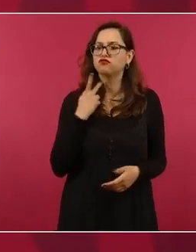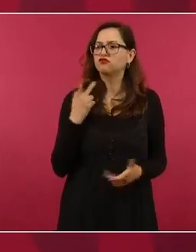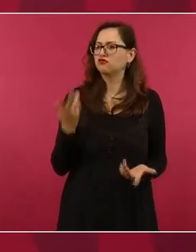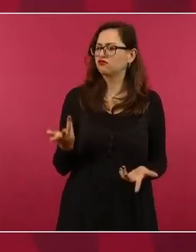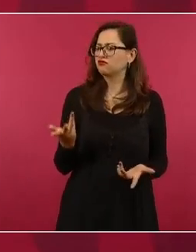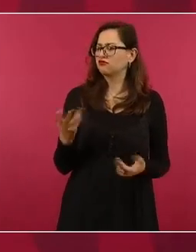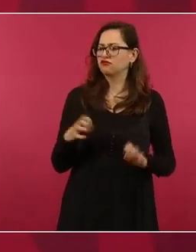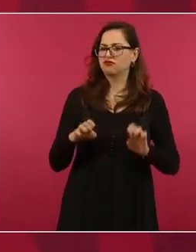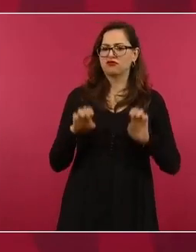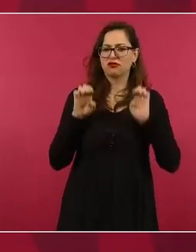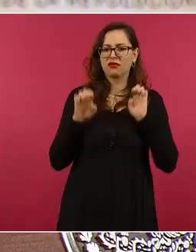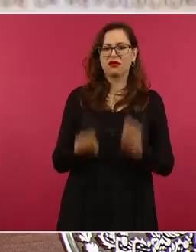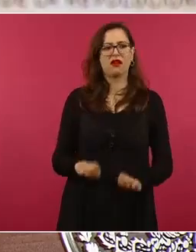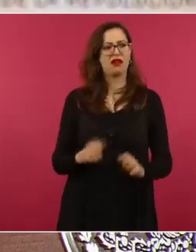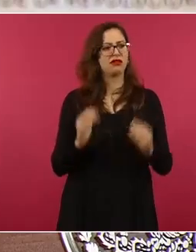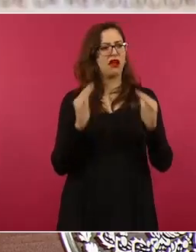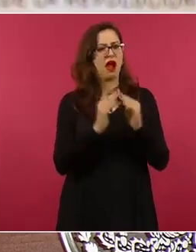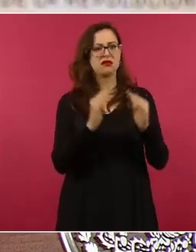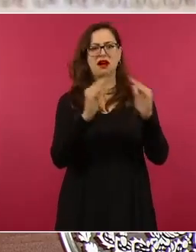en el extranjero y